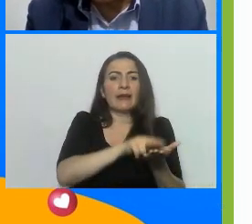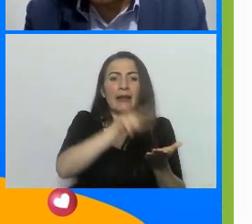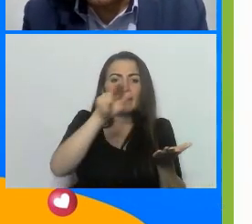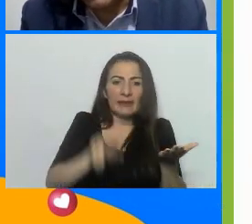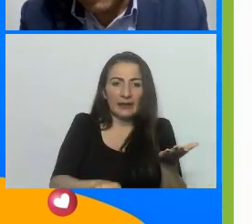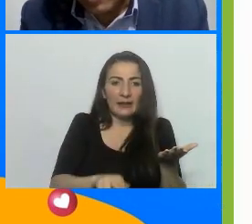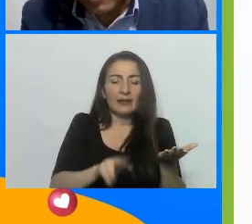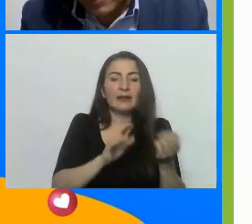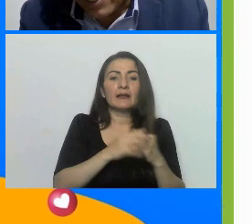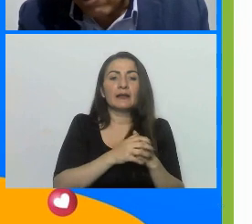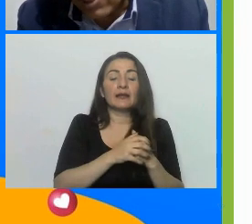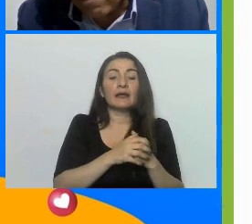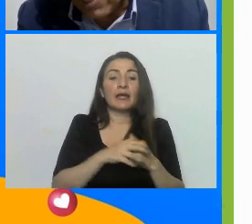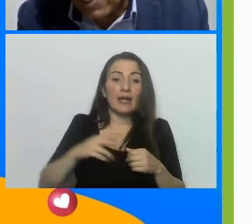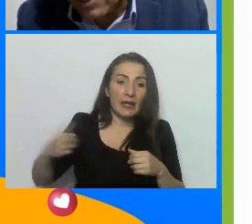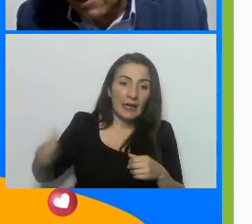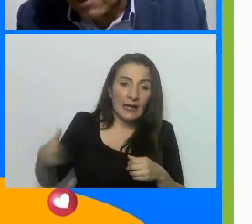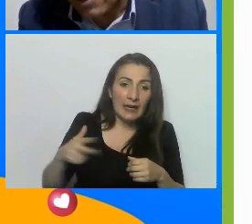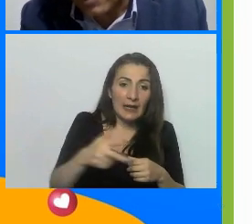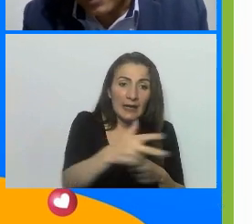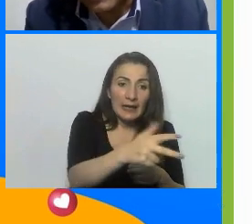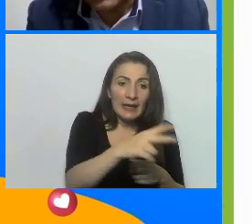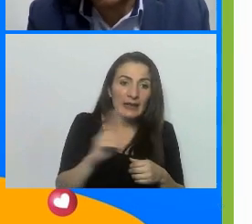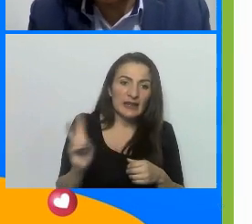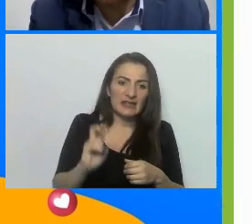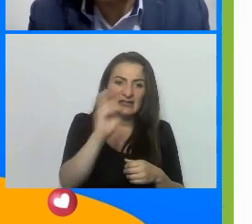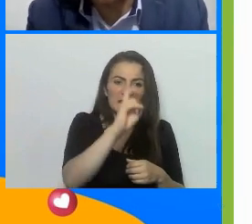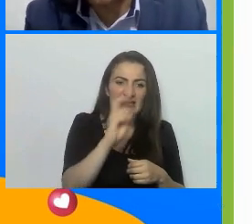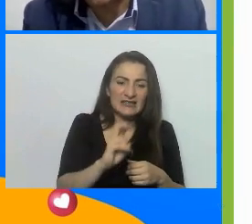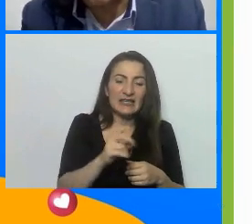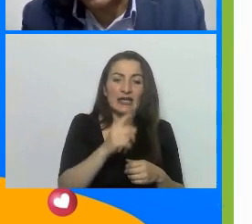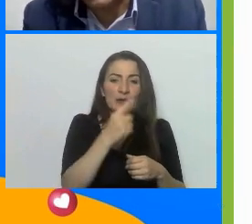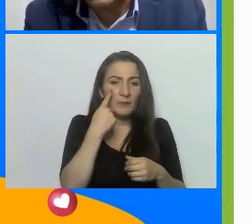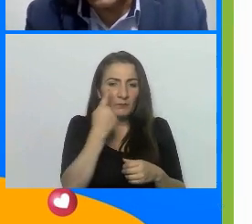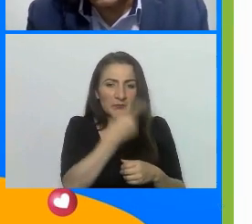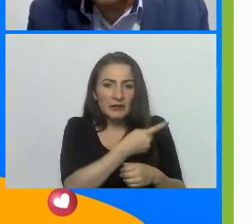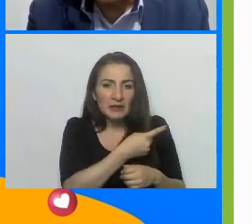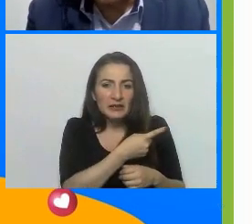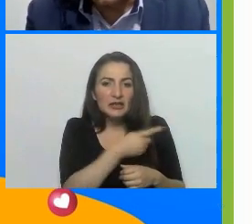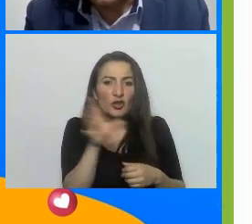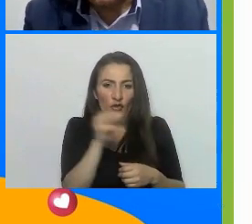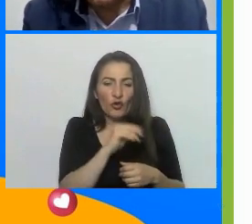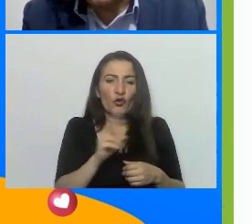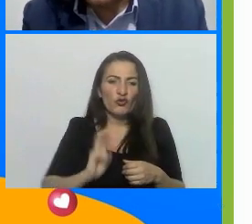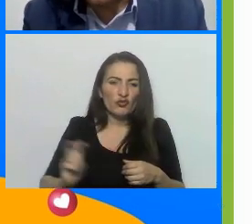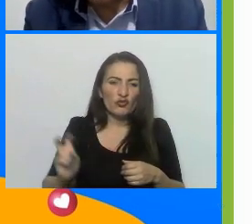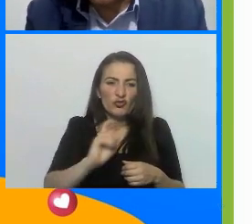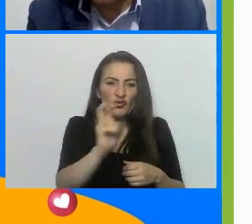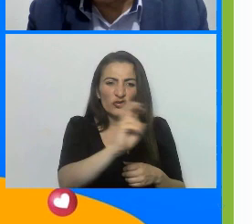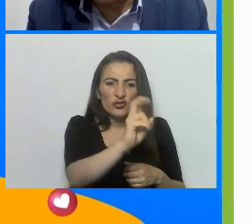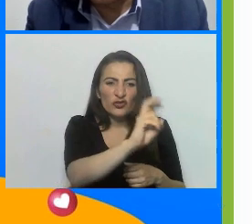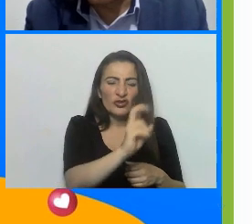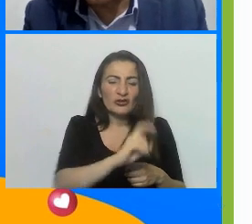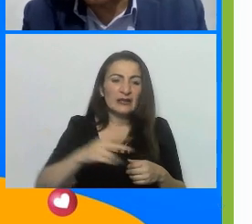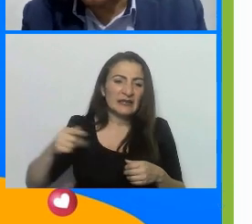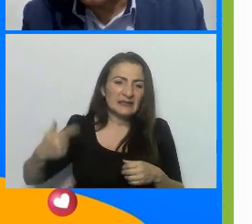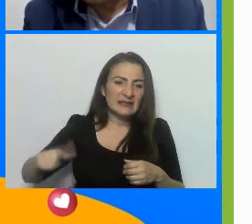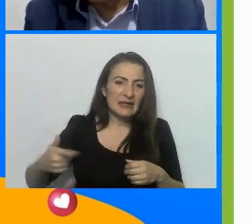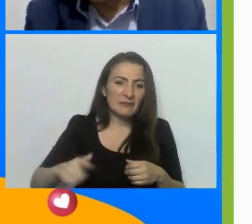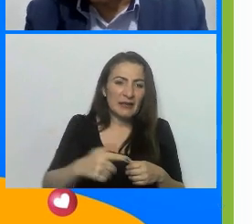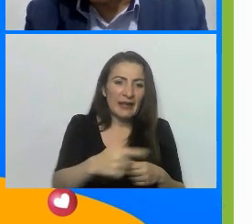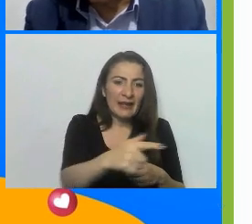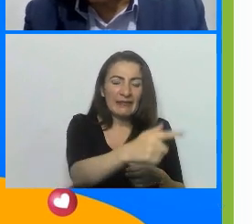son, aquí hay unos reptiles, ¿sí? Aquí está, todos son reptiles. La serpiente,